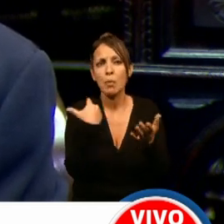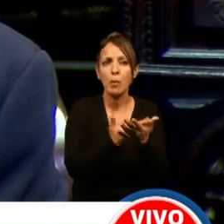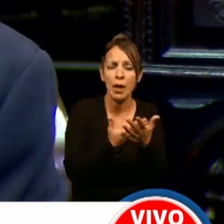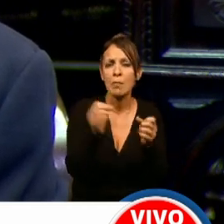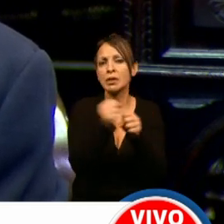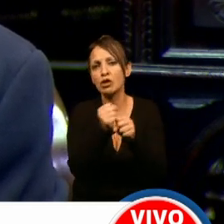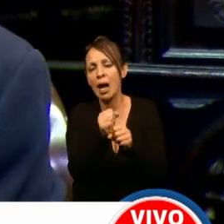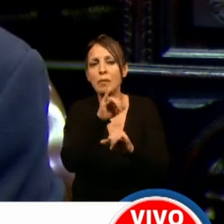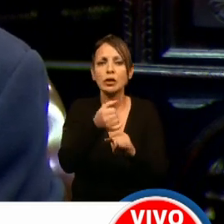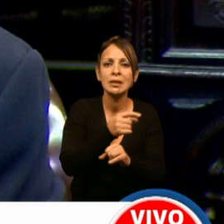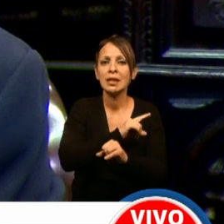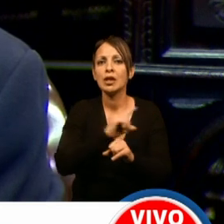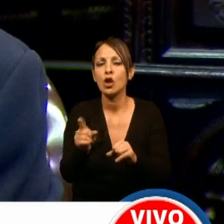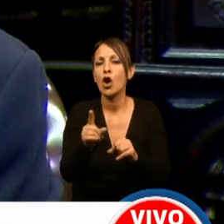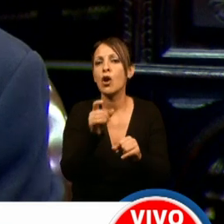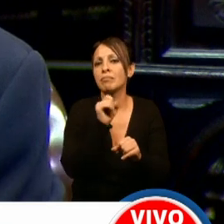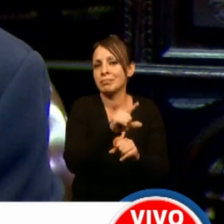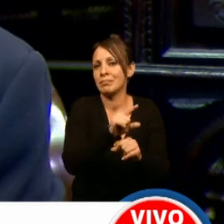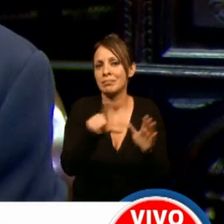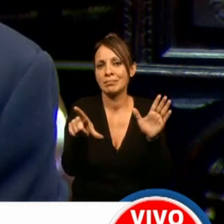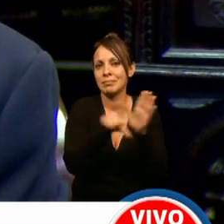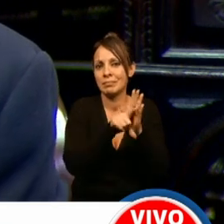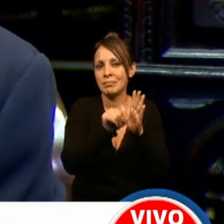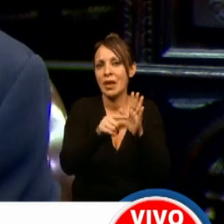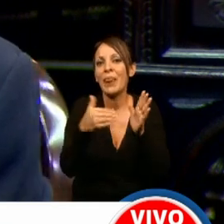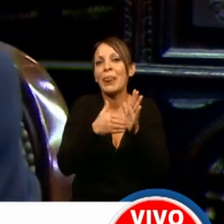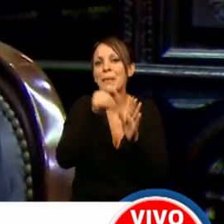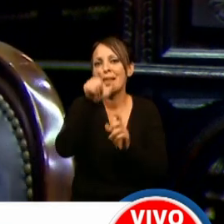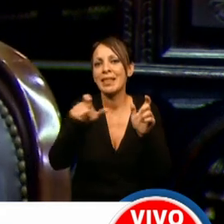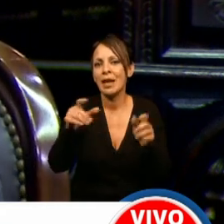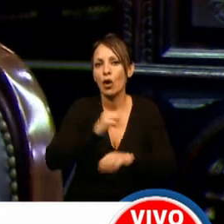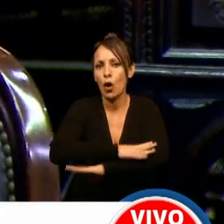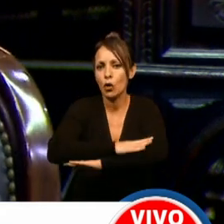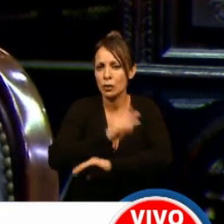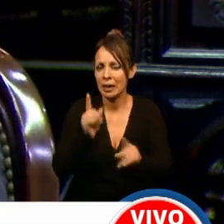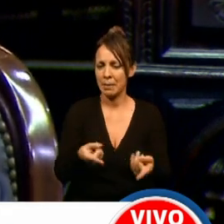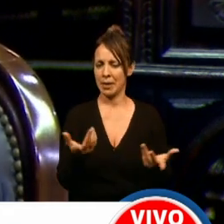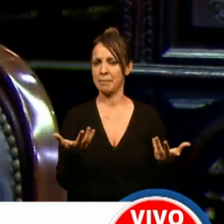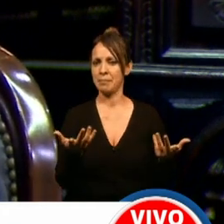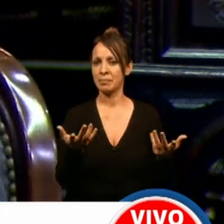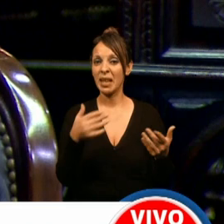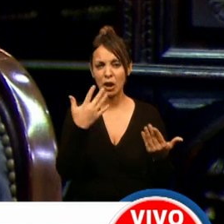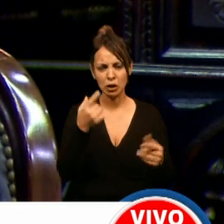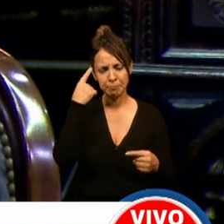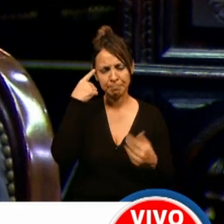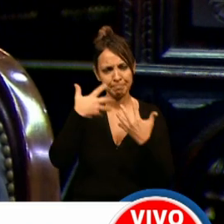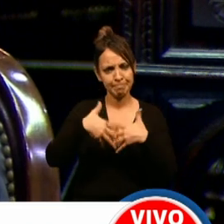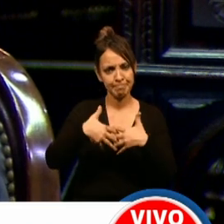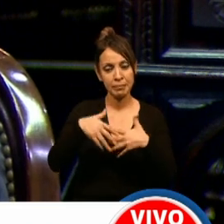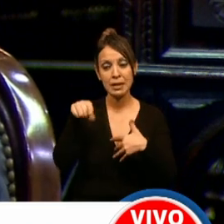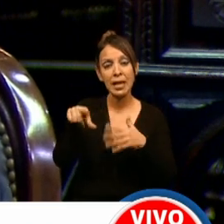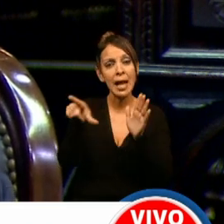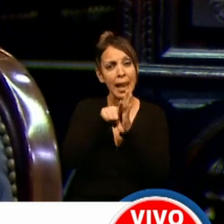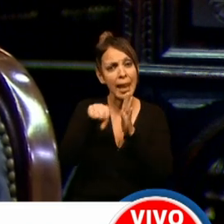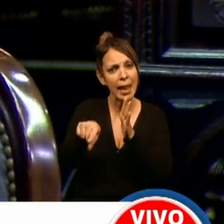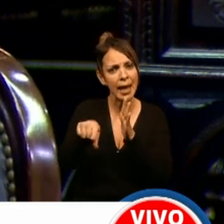sanciones frente a esas eventuales conductas entonces que en el marco de esta ley se